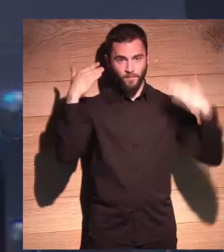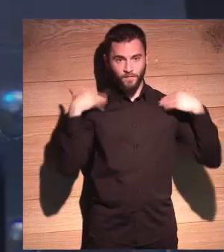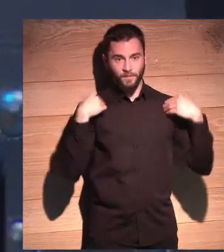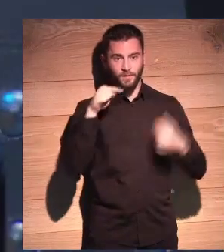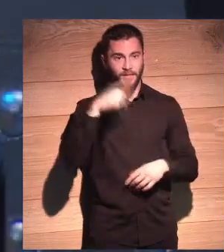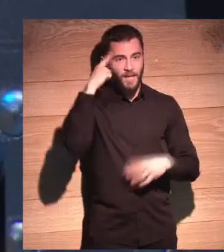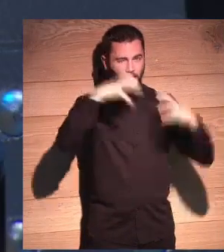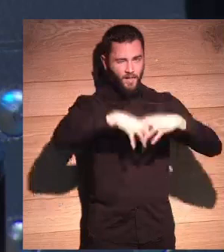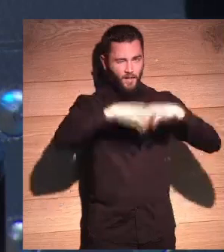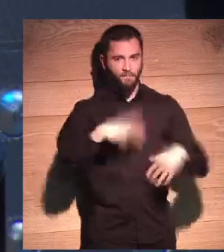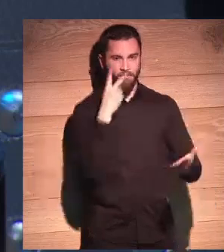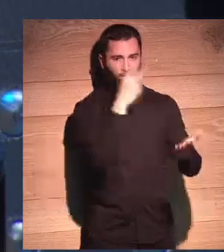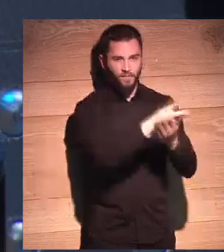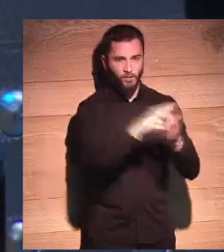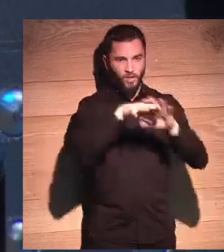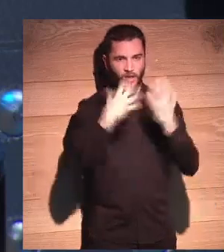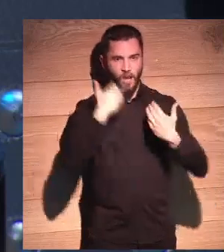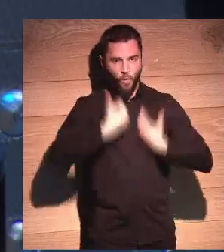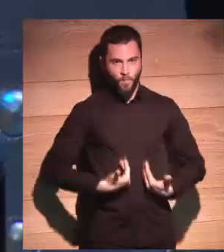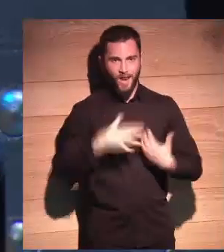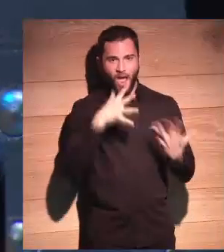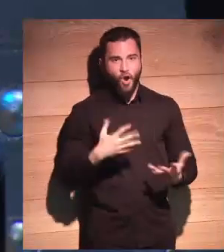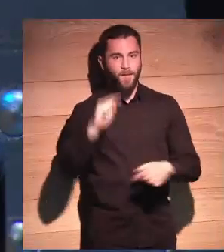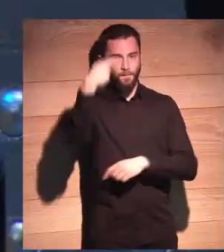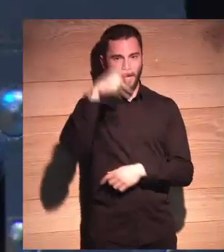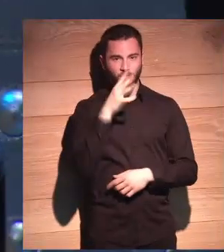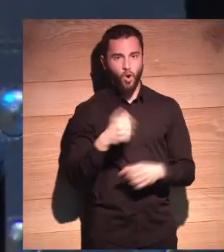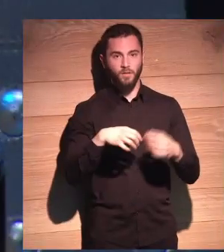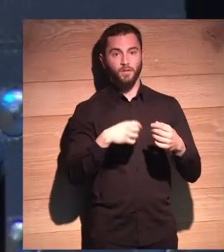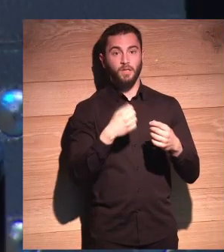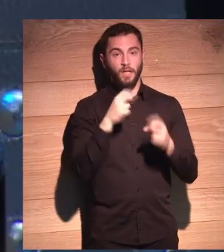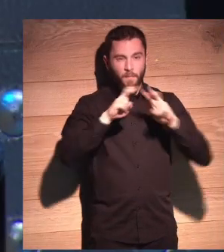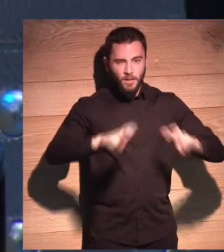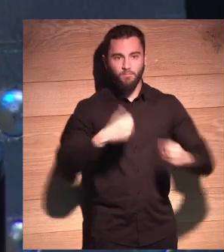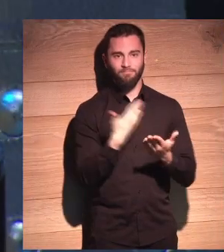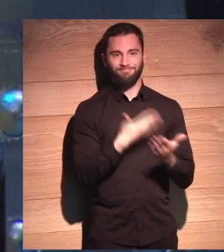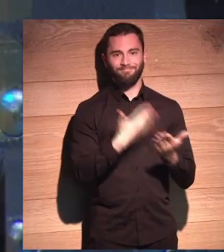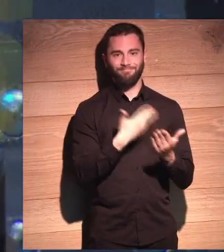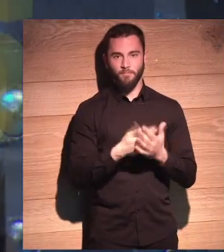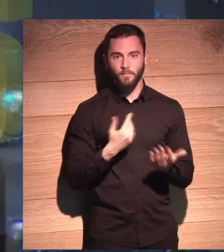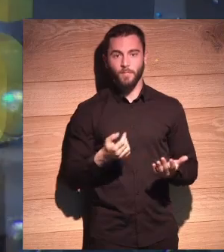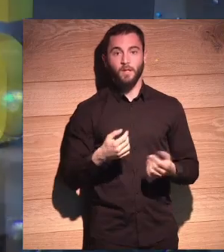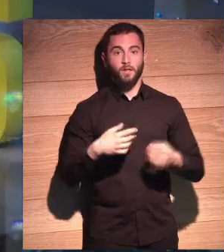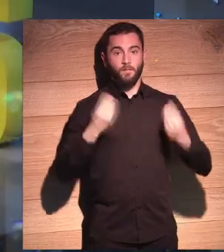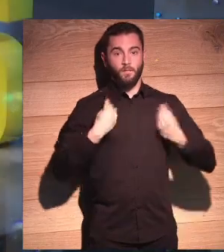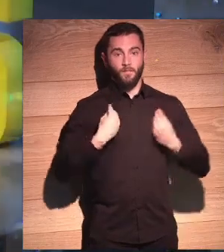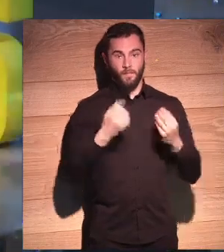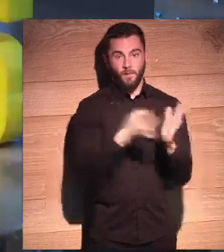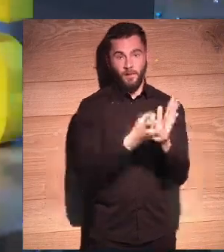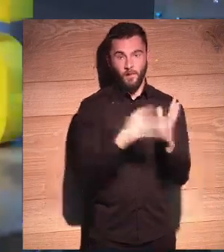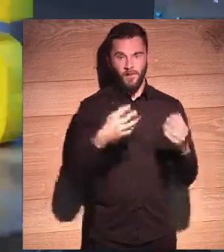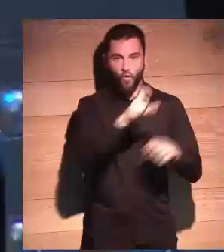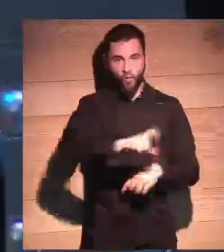reto actual de la humanidad, porque los resultados de la investigación ayudarán a mejorar la calidad de vida de los humanos, no